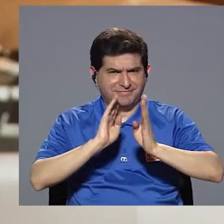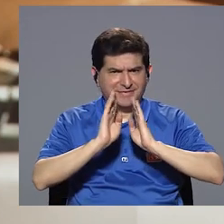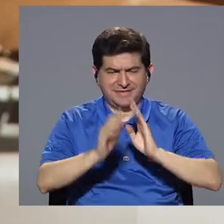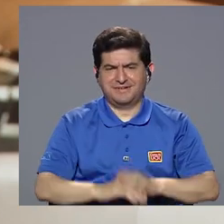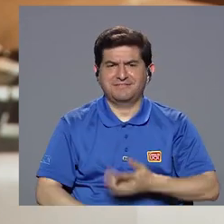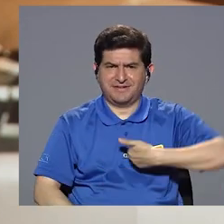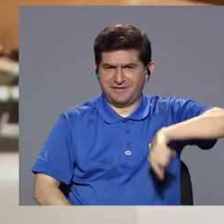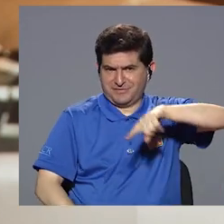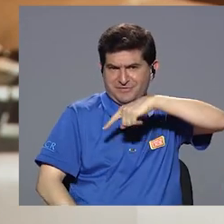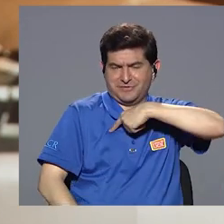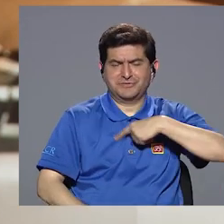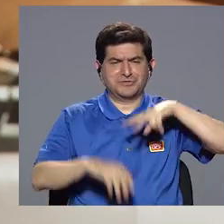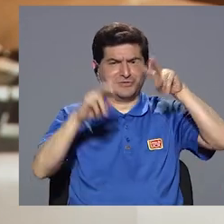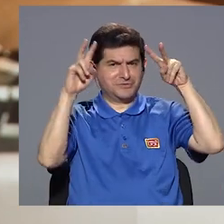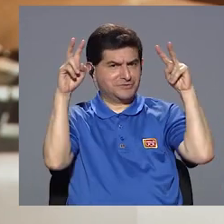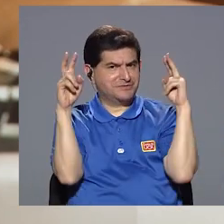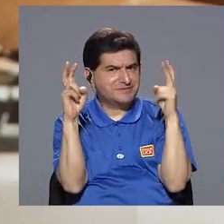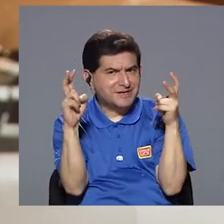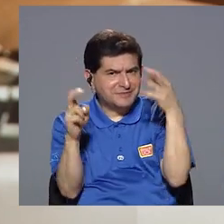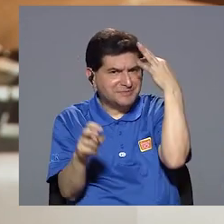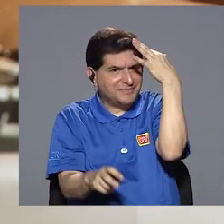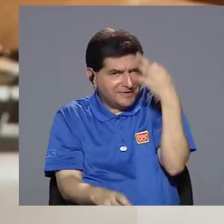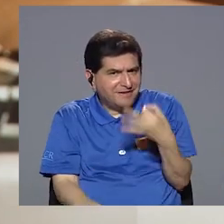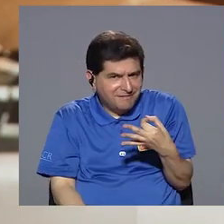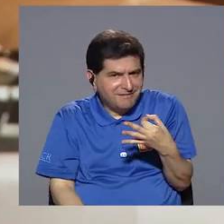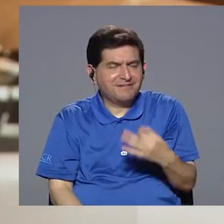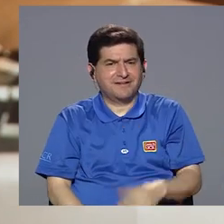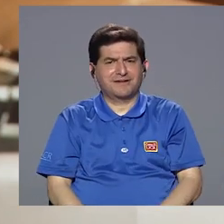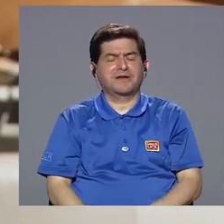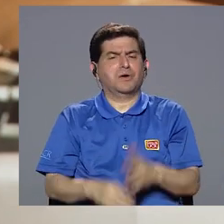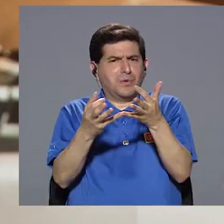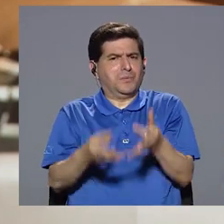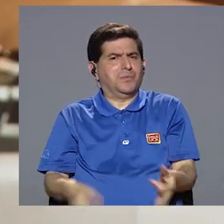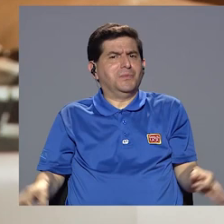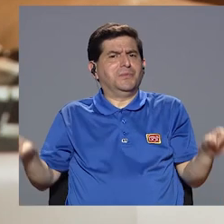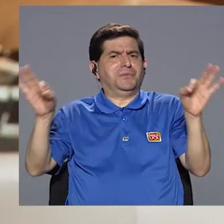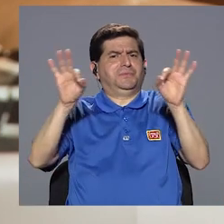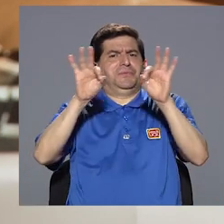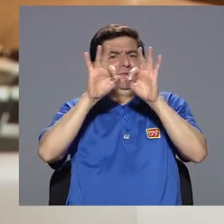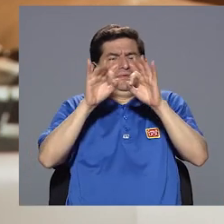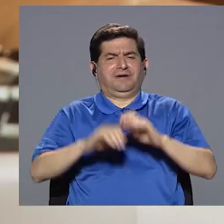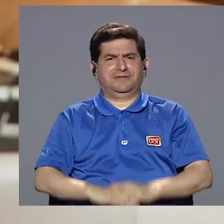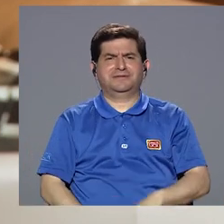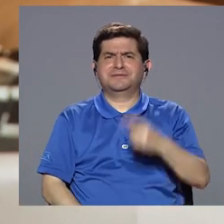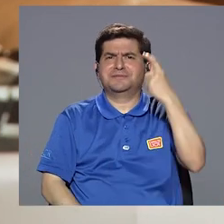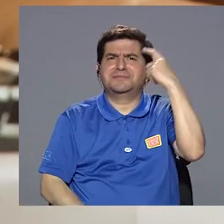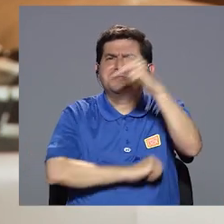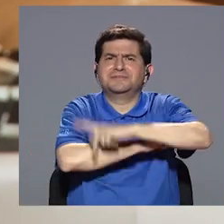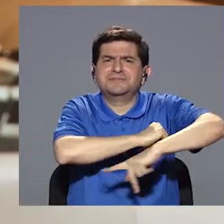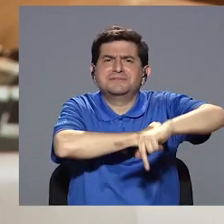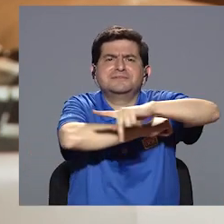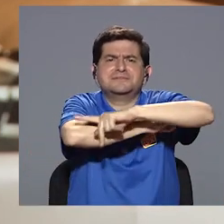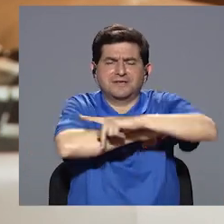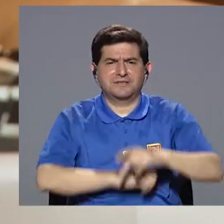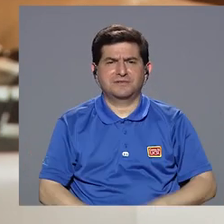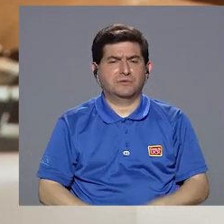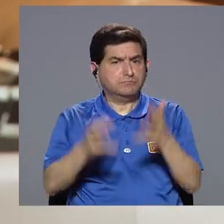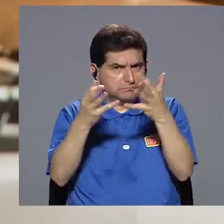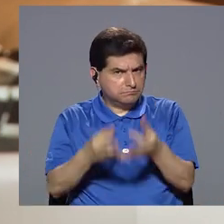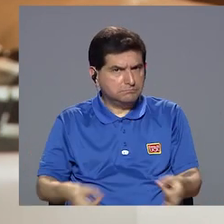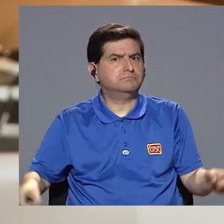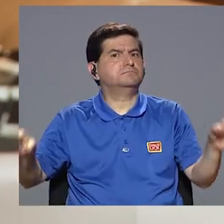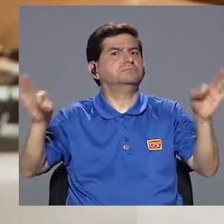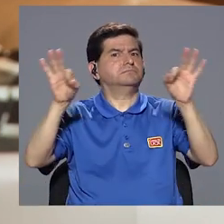conversación sobre un tema que yo creo que es de gran importancia para el país